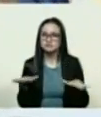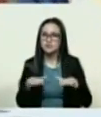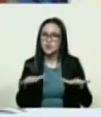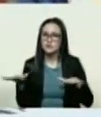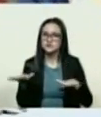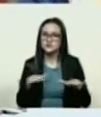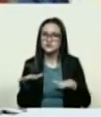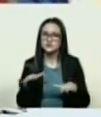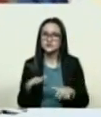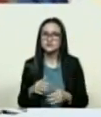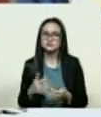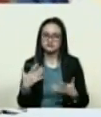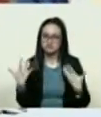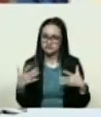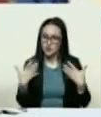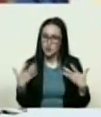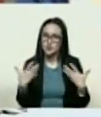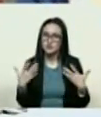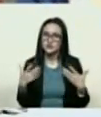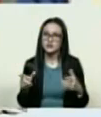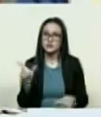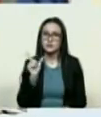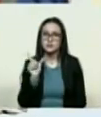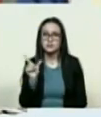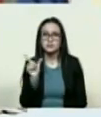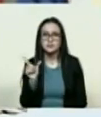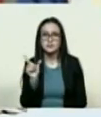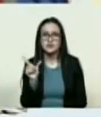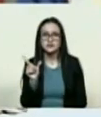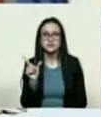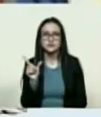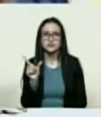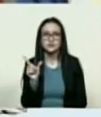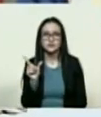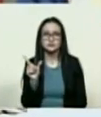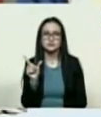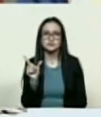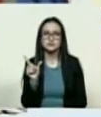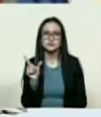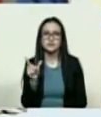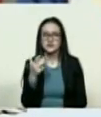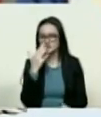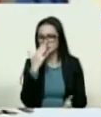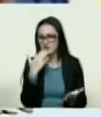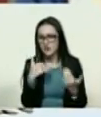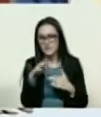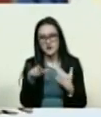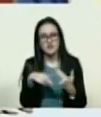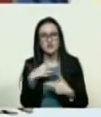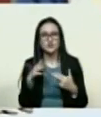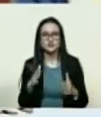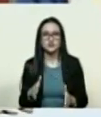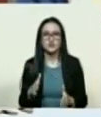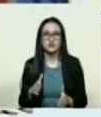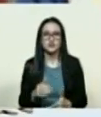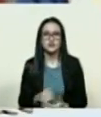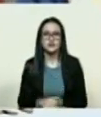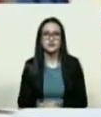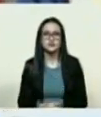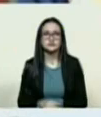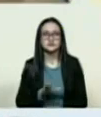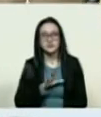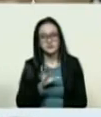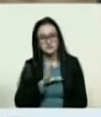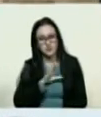movilización. Nos sentimos contentos. El Partido Socialista Unido de Venezuela es y será siempre revolucionario, es y será siempre el partido